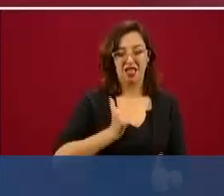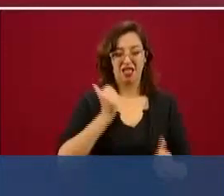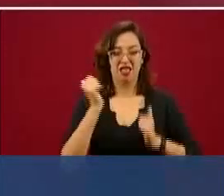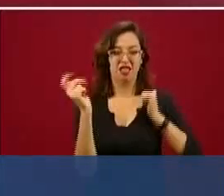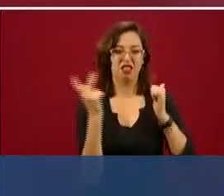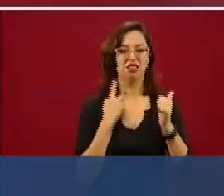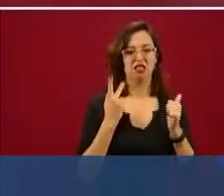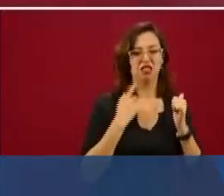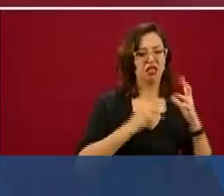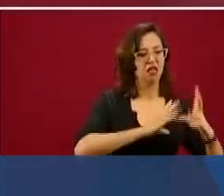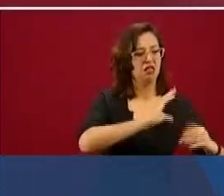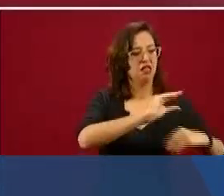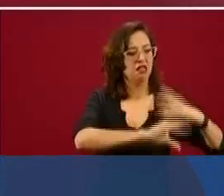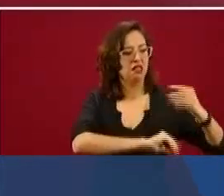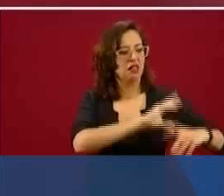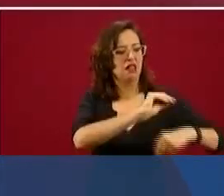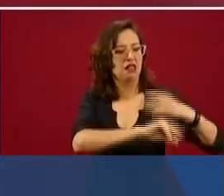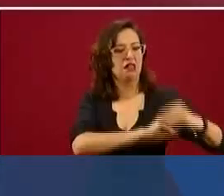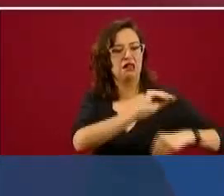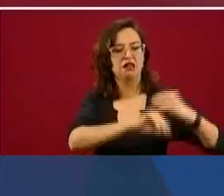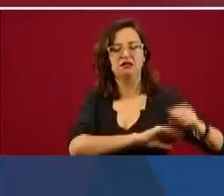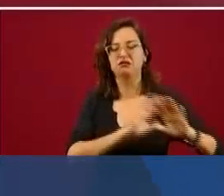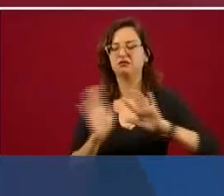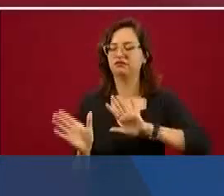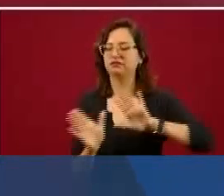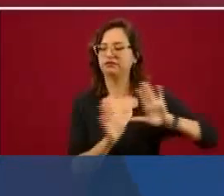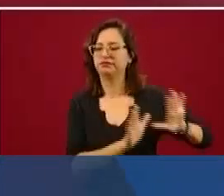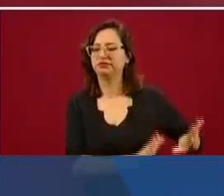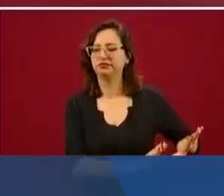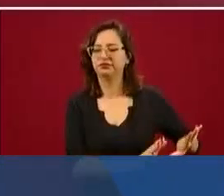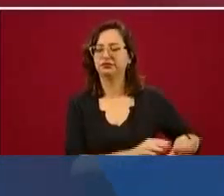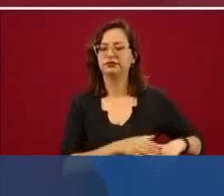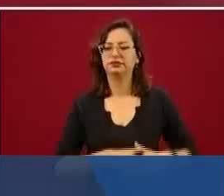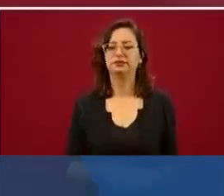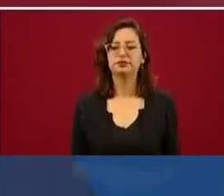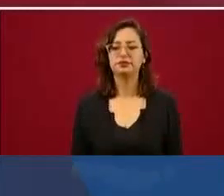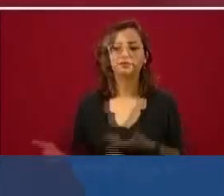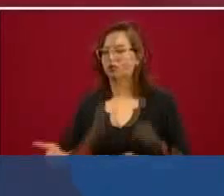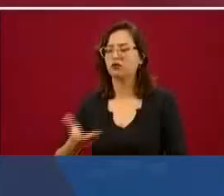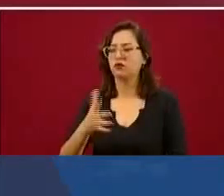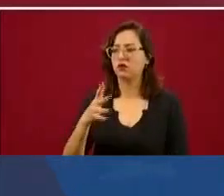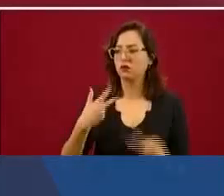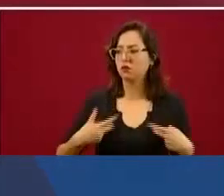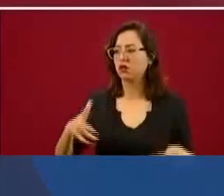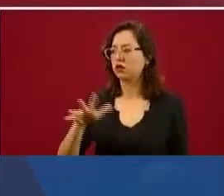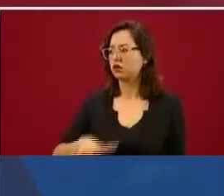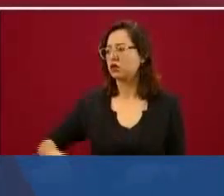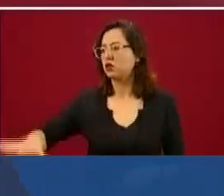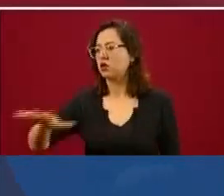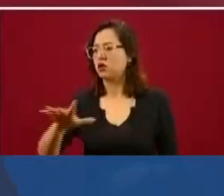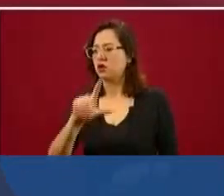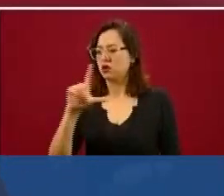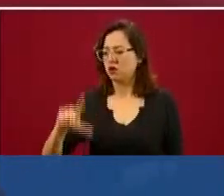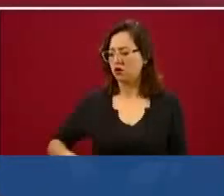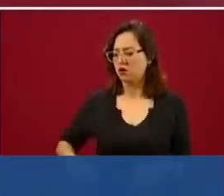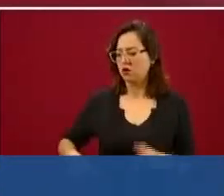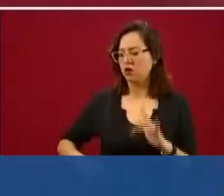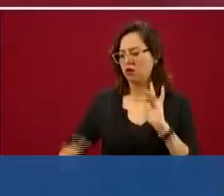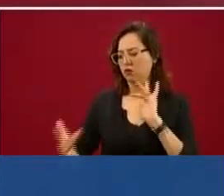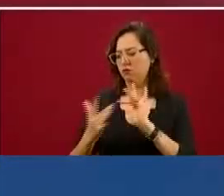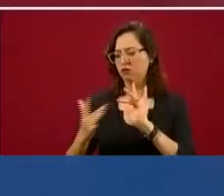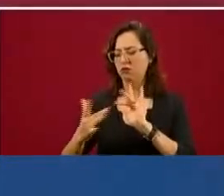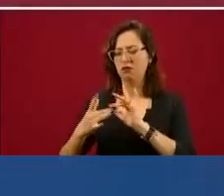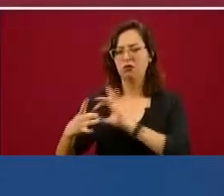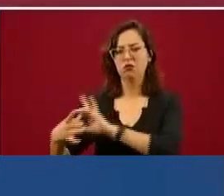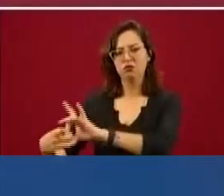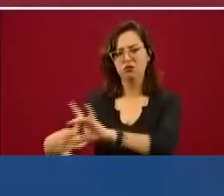Hemos enfrentado también a nuestros adversarios, no estamos